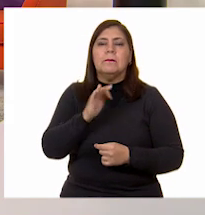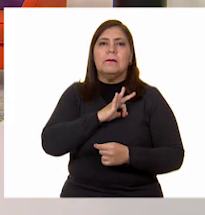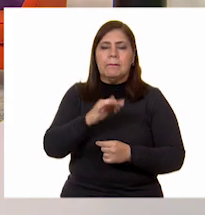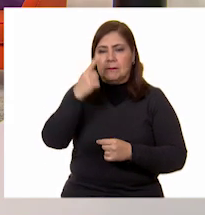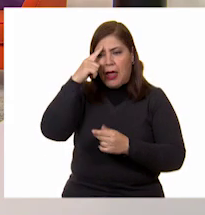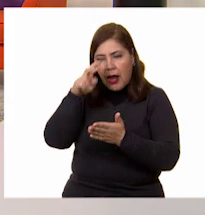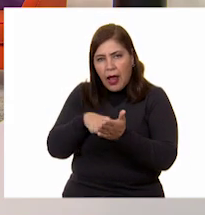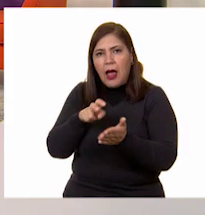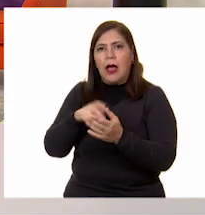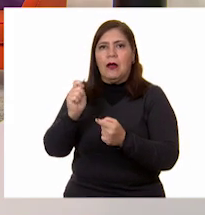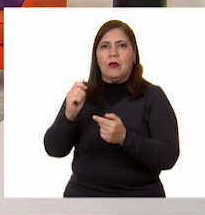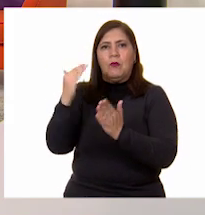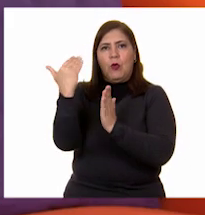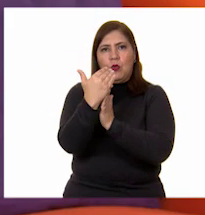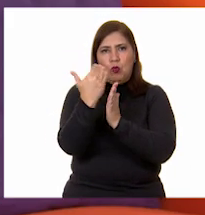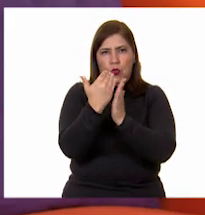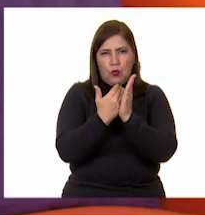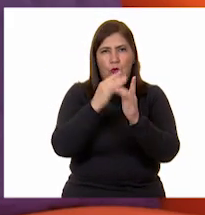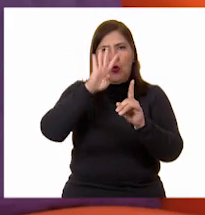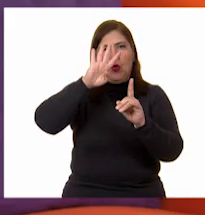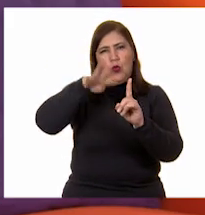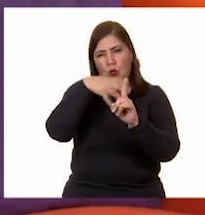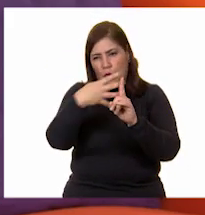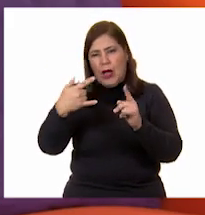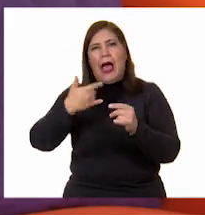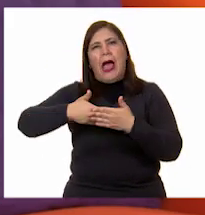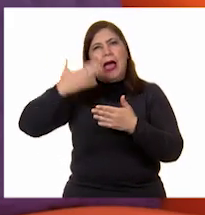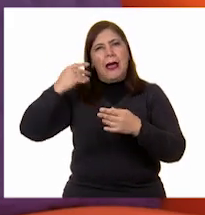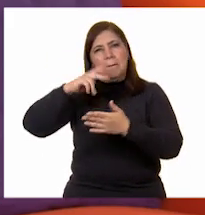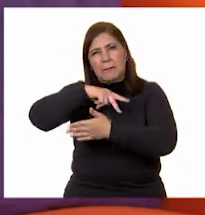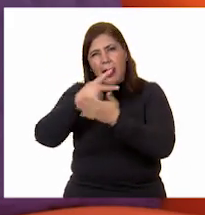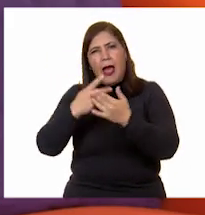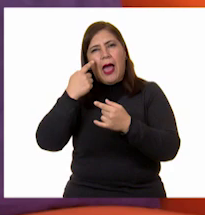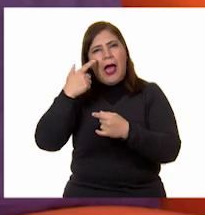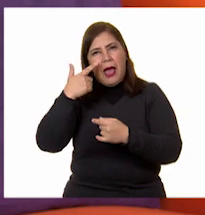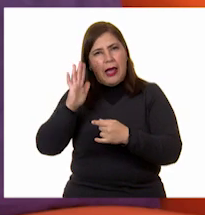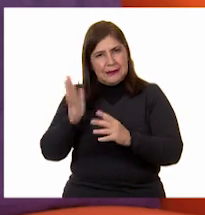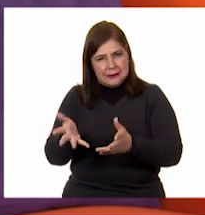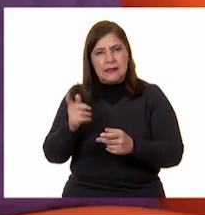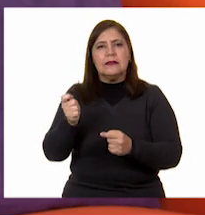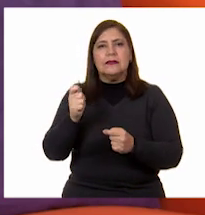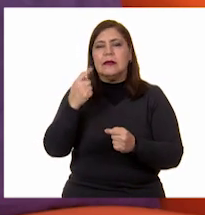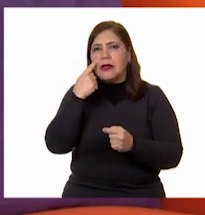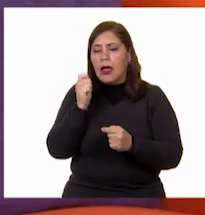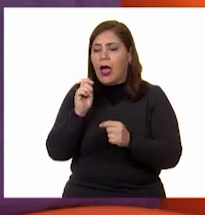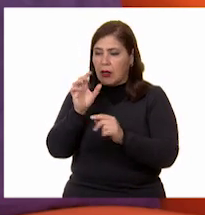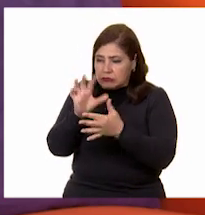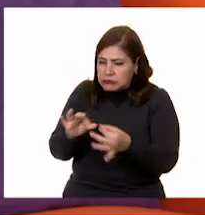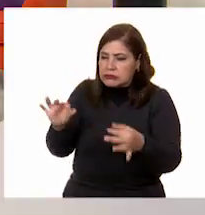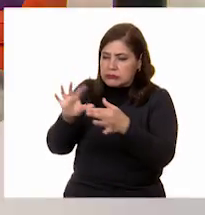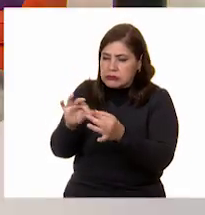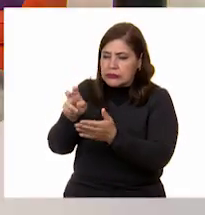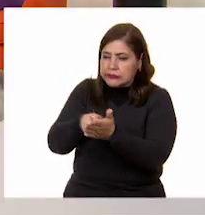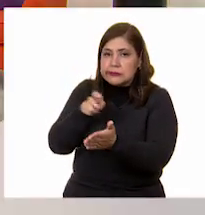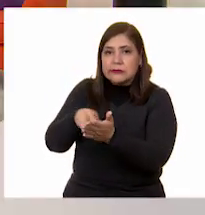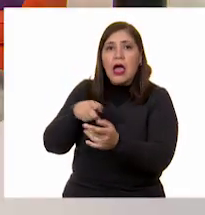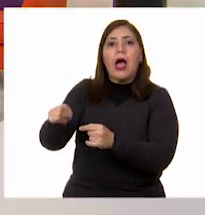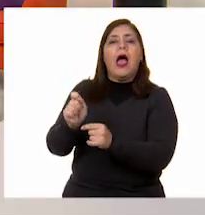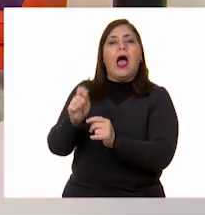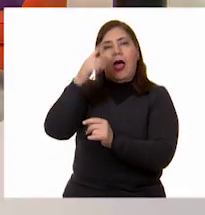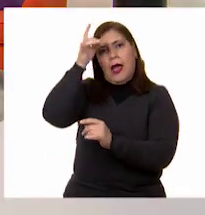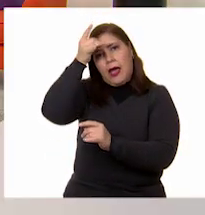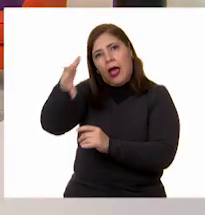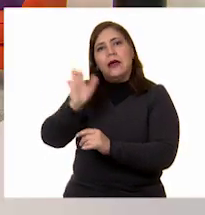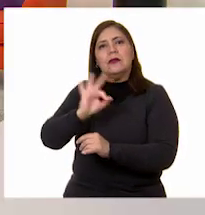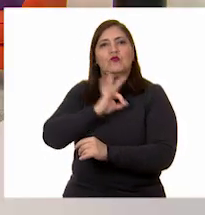rutinas como las trabajadas en programas anteriores hasta que se logre adquirir la conducta esperada. Por ejemplo, a